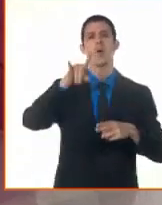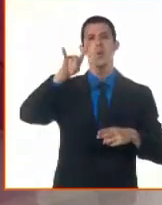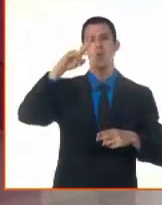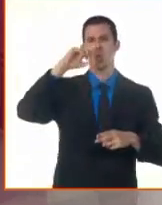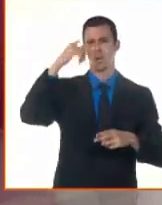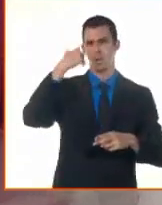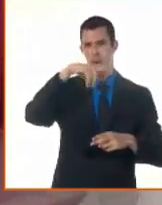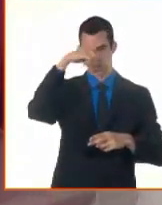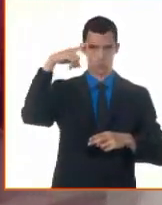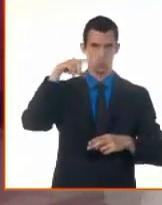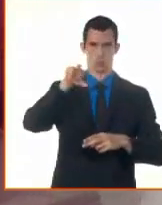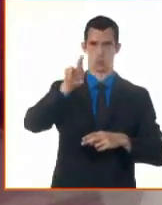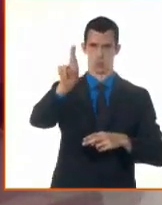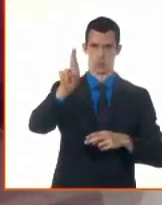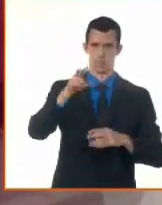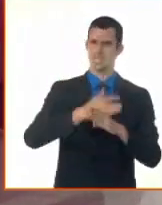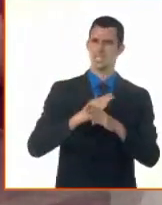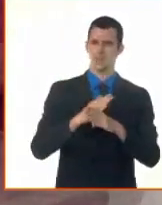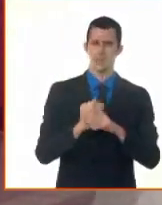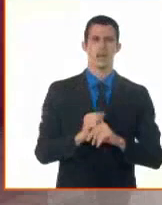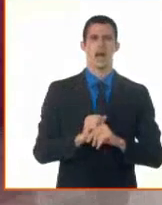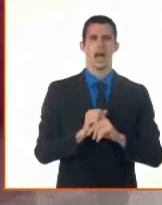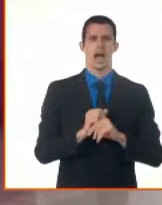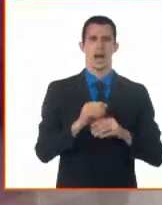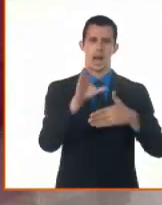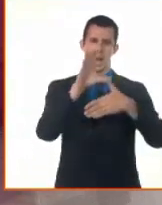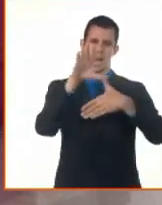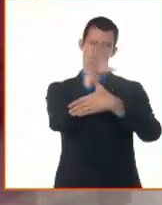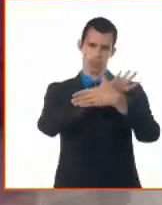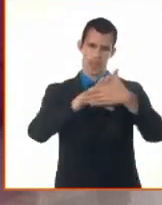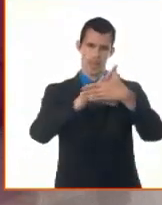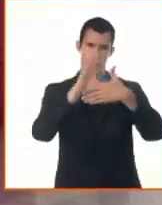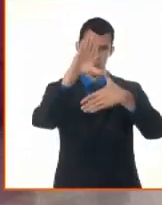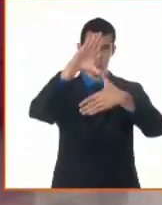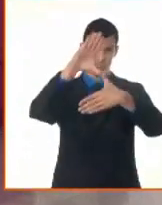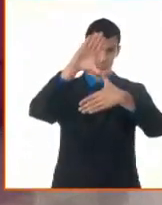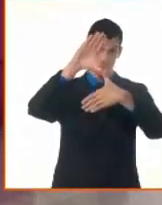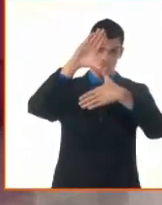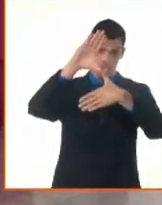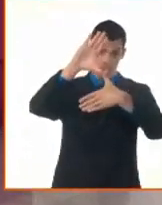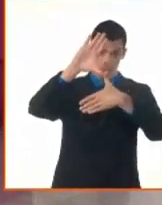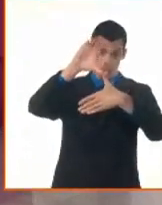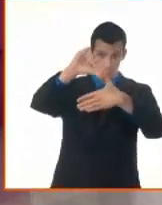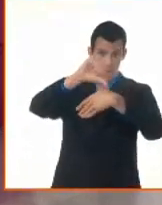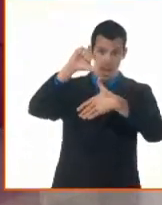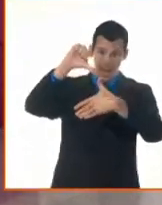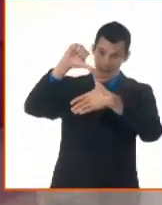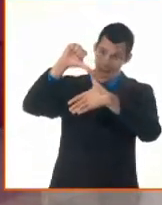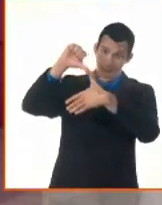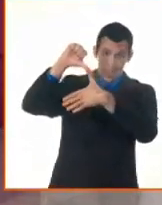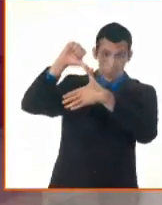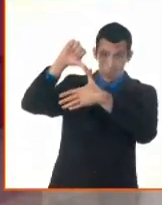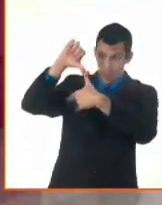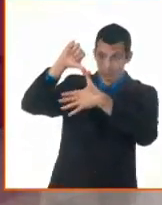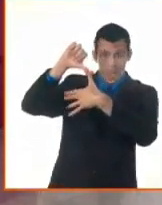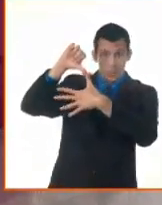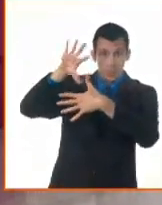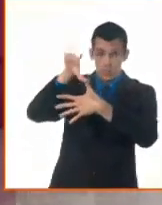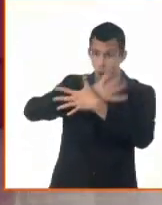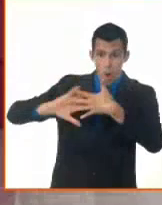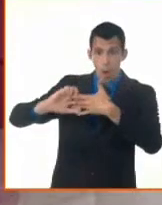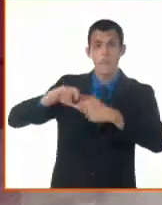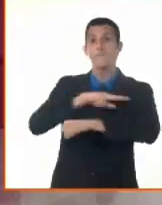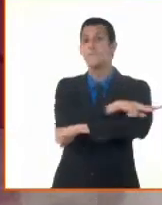es que América Latina fue desarticulada en estos años de gobierno de derecha con relación a sus mecanismos